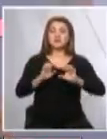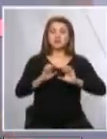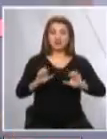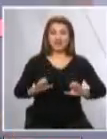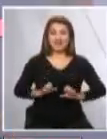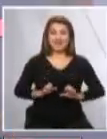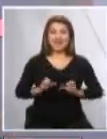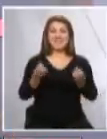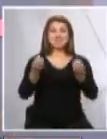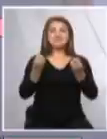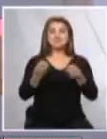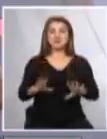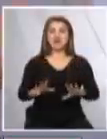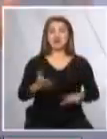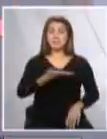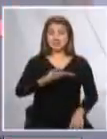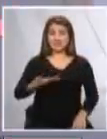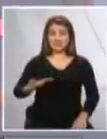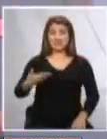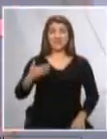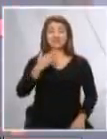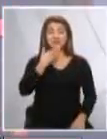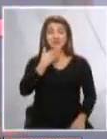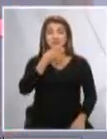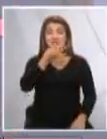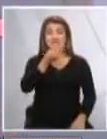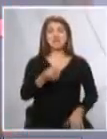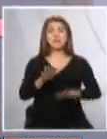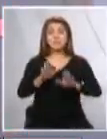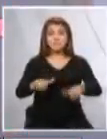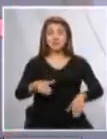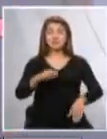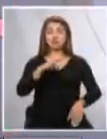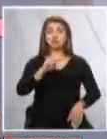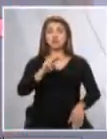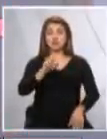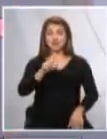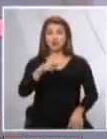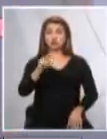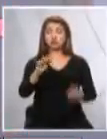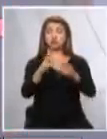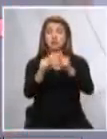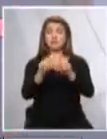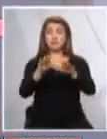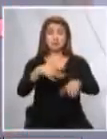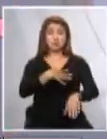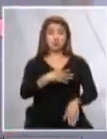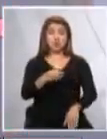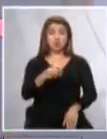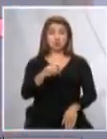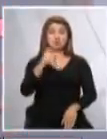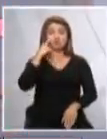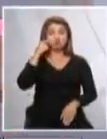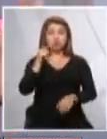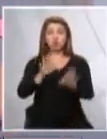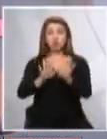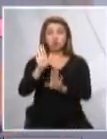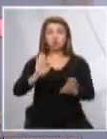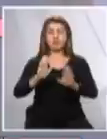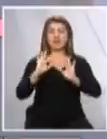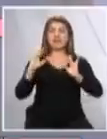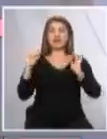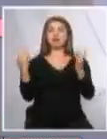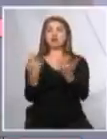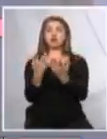ética que se ha perdido. O sea, la presidenta, incluso respecto de su propia, del caso Cabal y de su familia, ha privilegiado cuidar ese entorno y